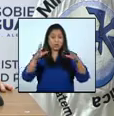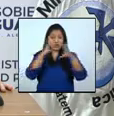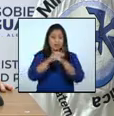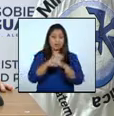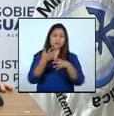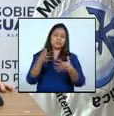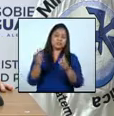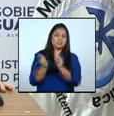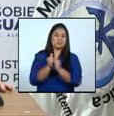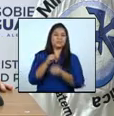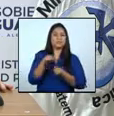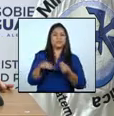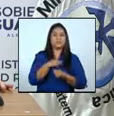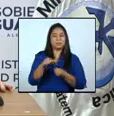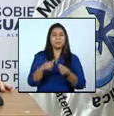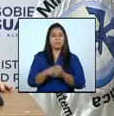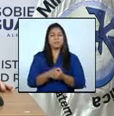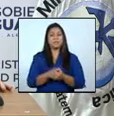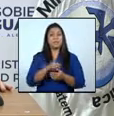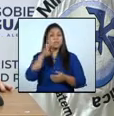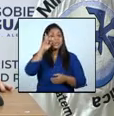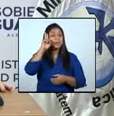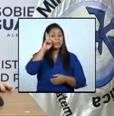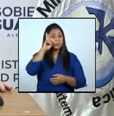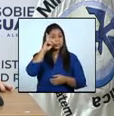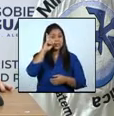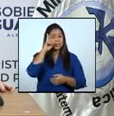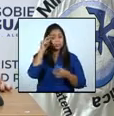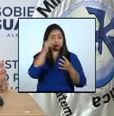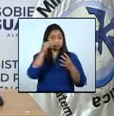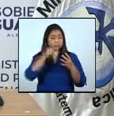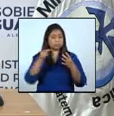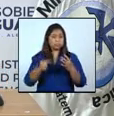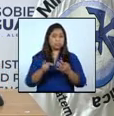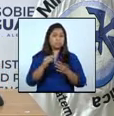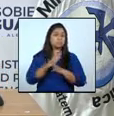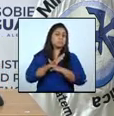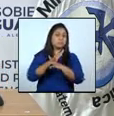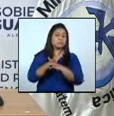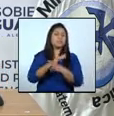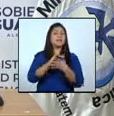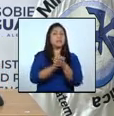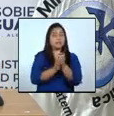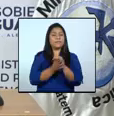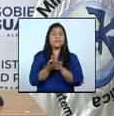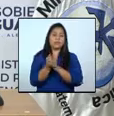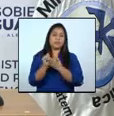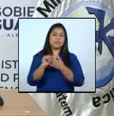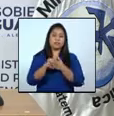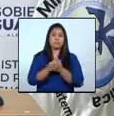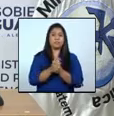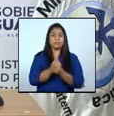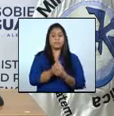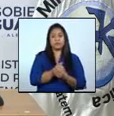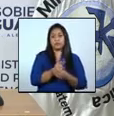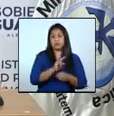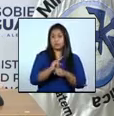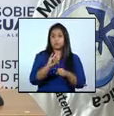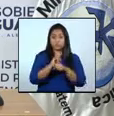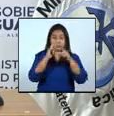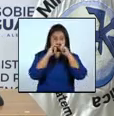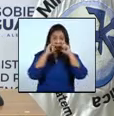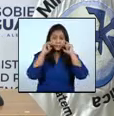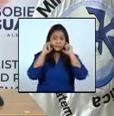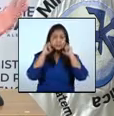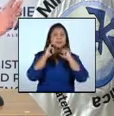con sus familias. Recordemos las medidas preventivas como el lavado correcto y frecuente de las manos, el uso de la